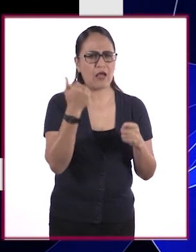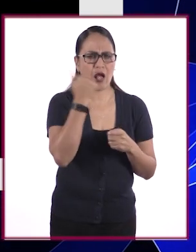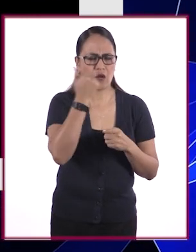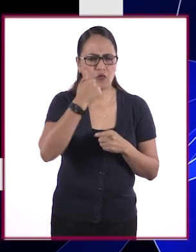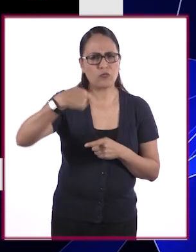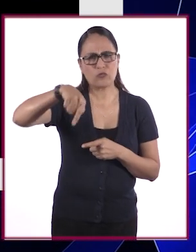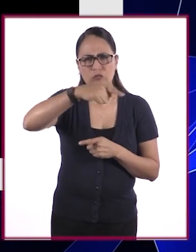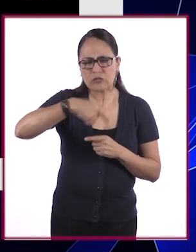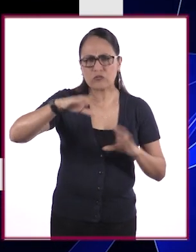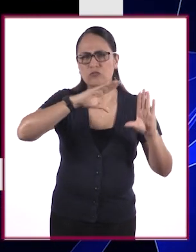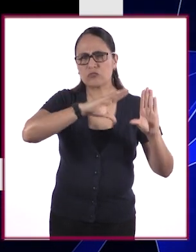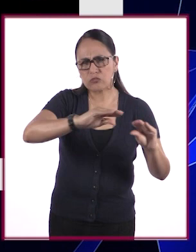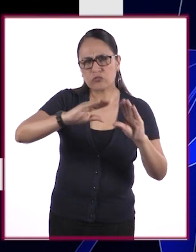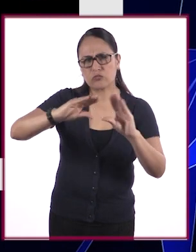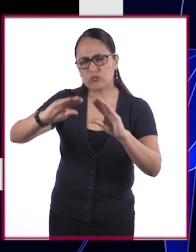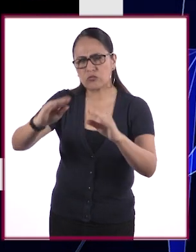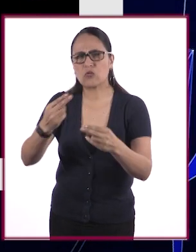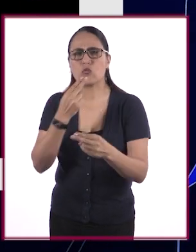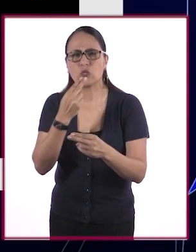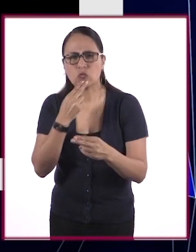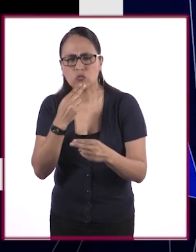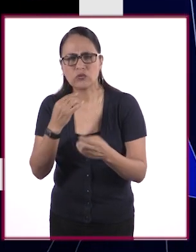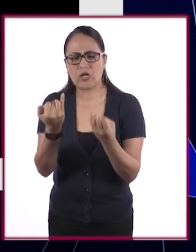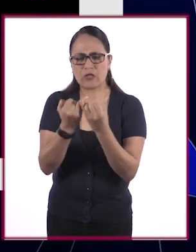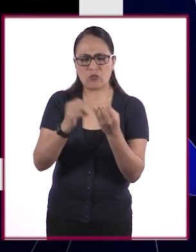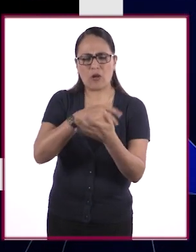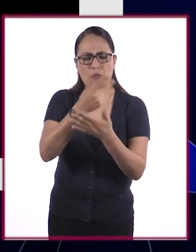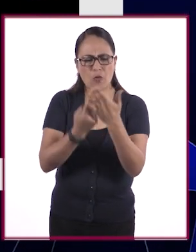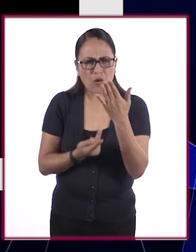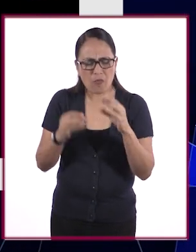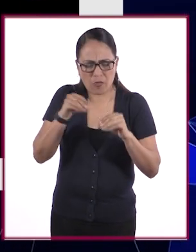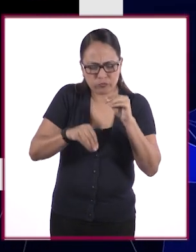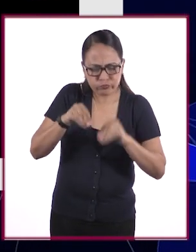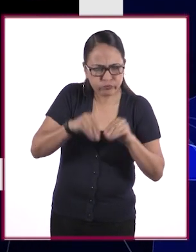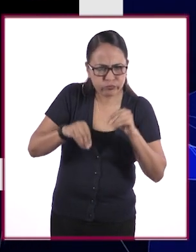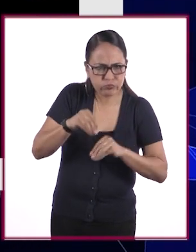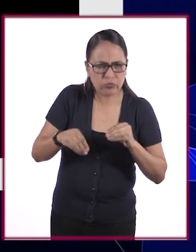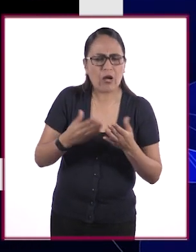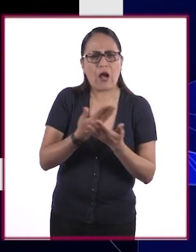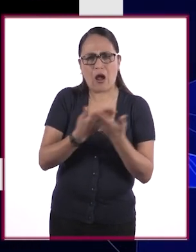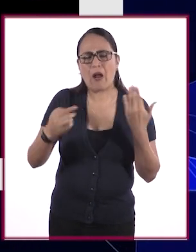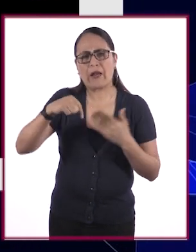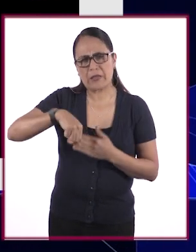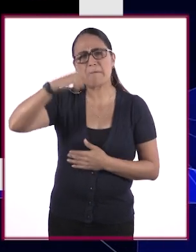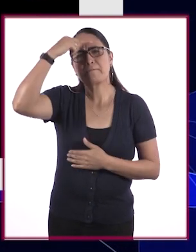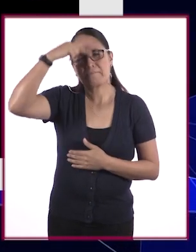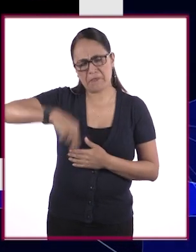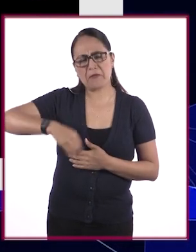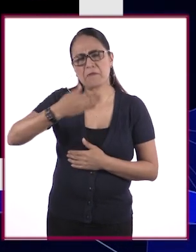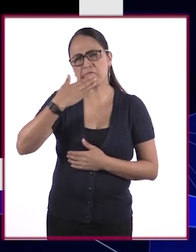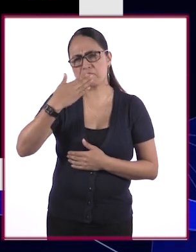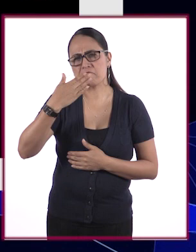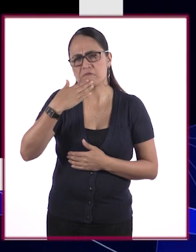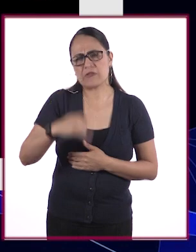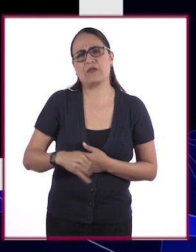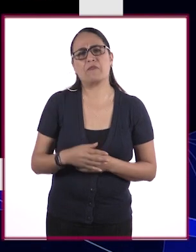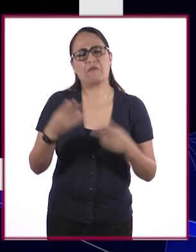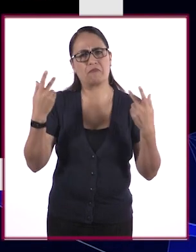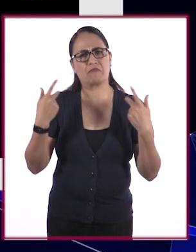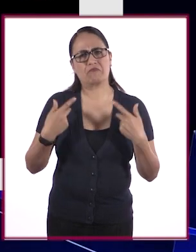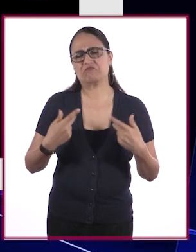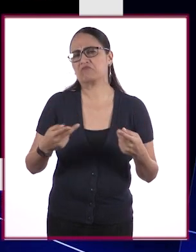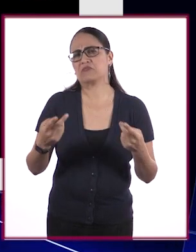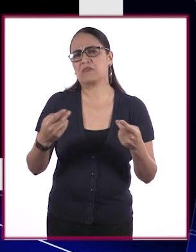a educar a los estudiantes en utilizarlas, en programarlas, y entonces ahí México ha tenido